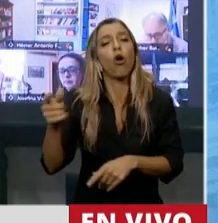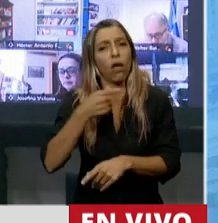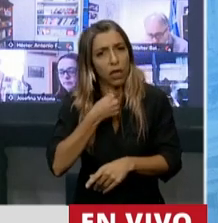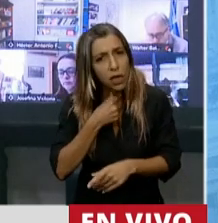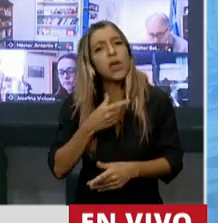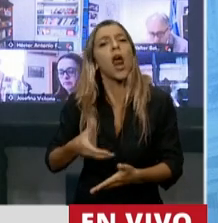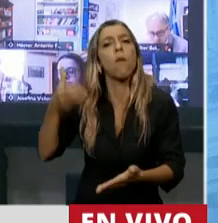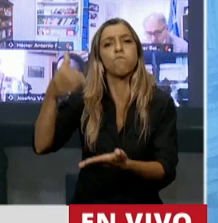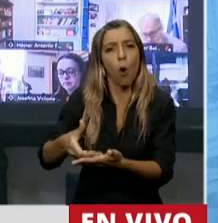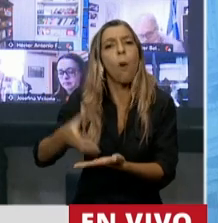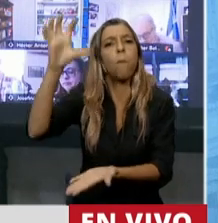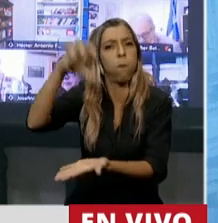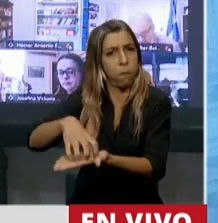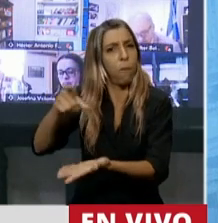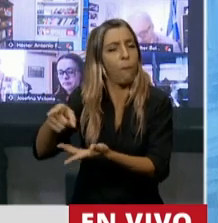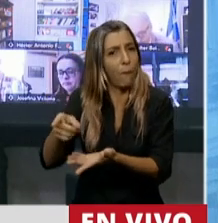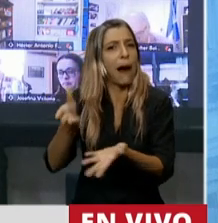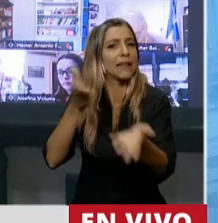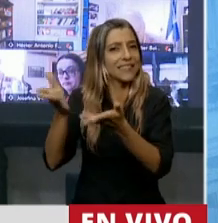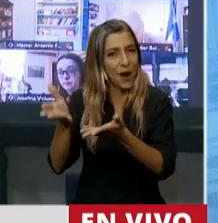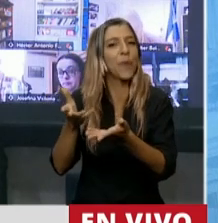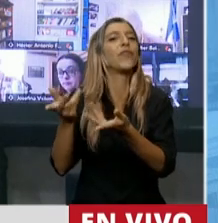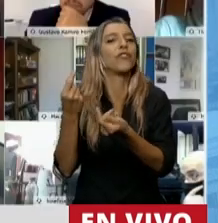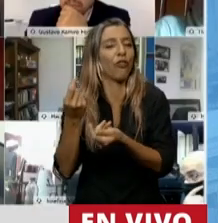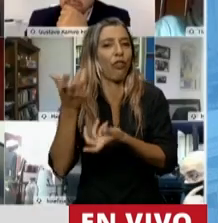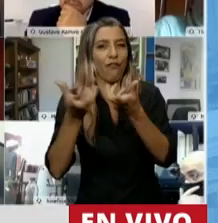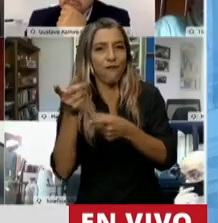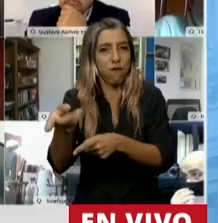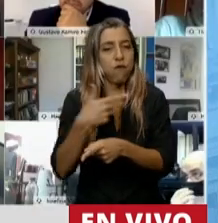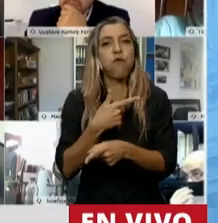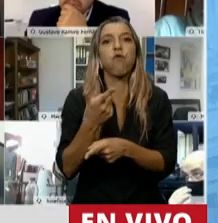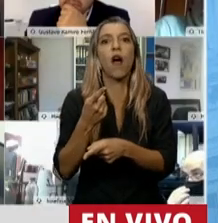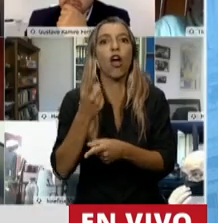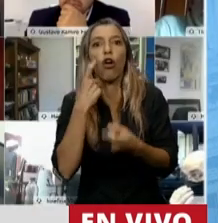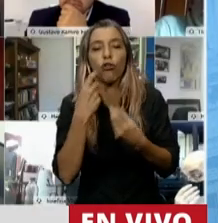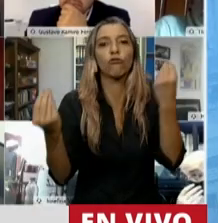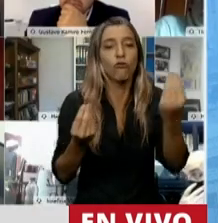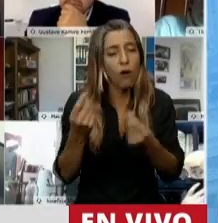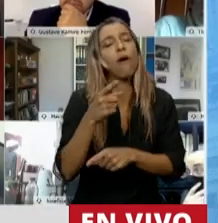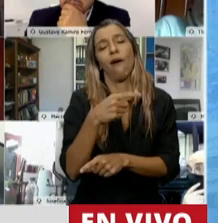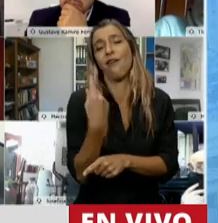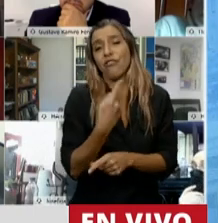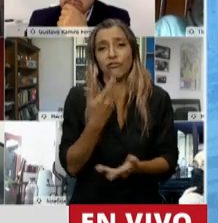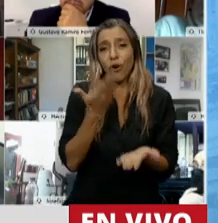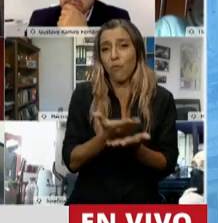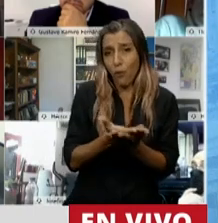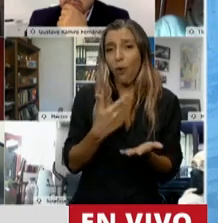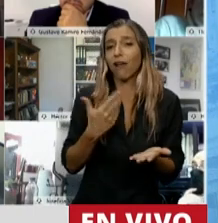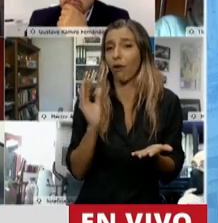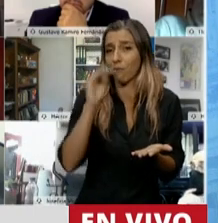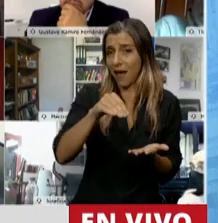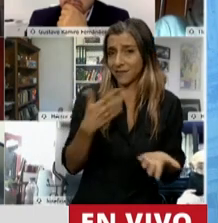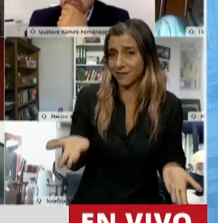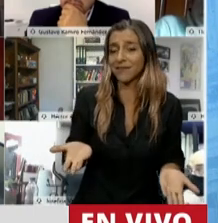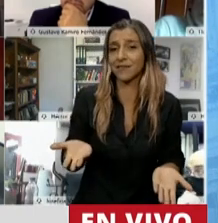sistema federal de manejo del fuego. ¿Cómo no estamos de acuerdo con eso si propusimos lo mismo que ustedes nos estaban proponiendo? Esto